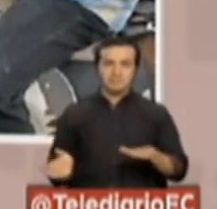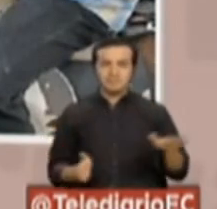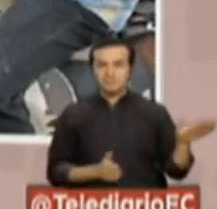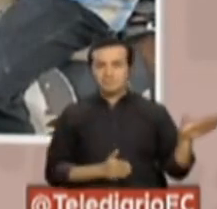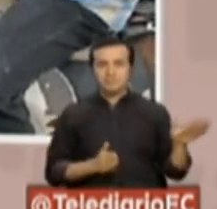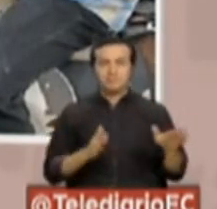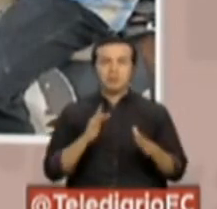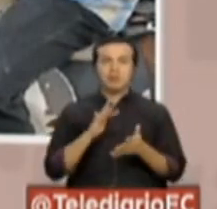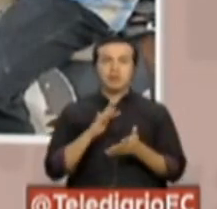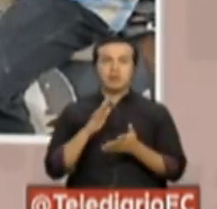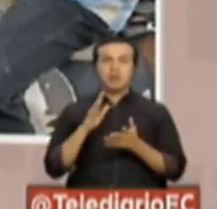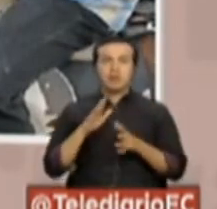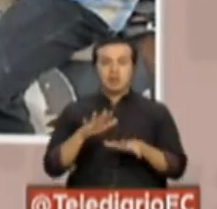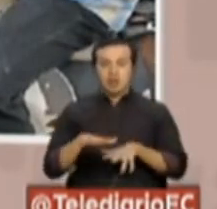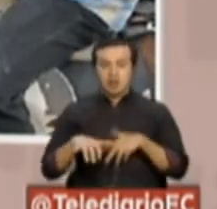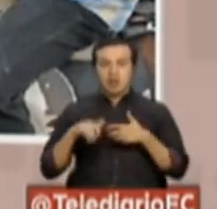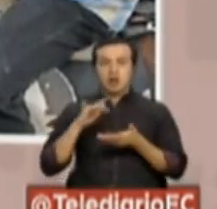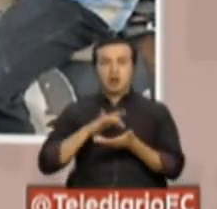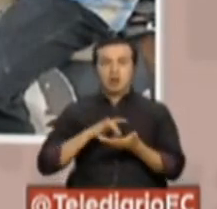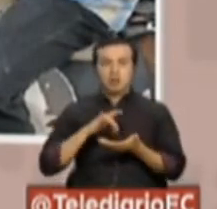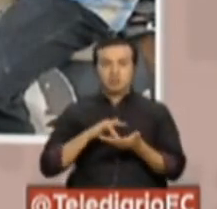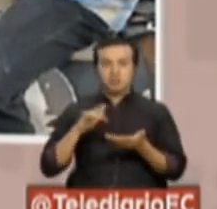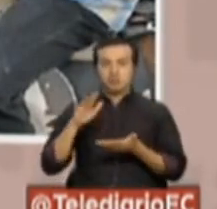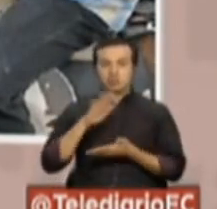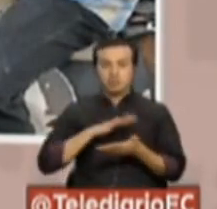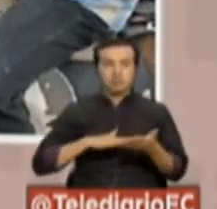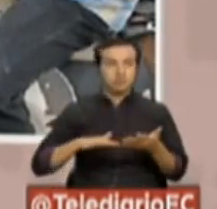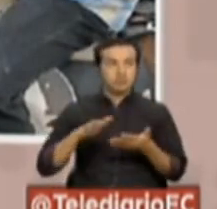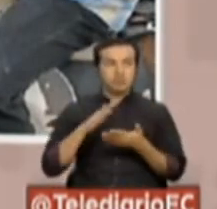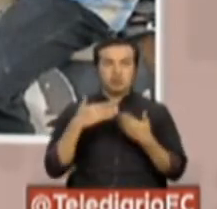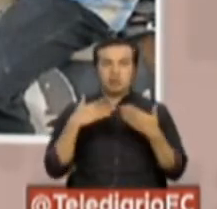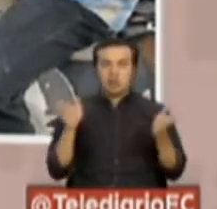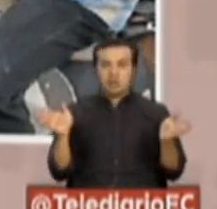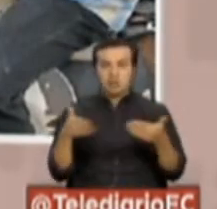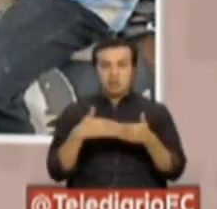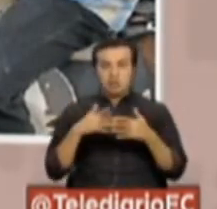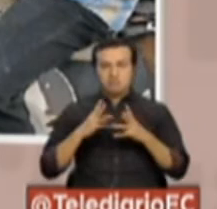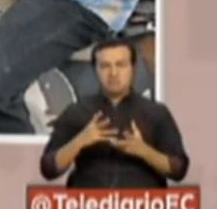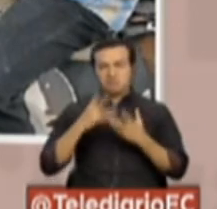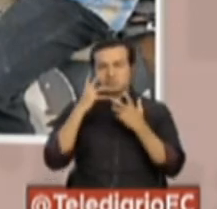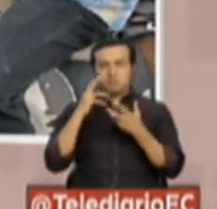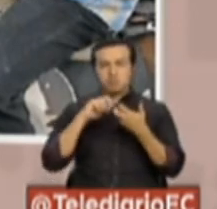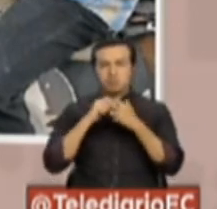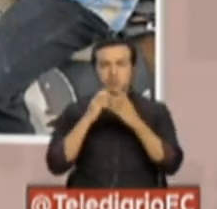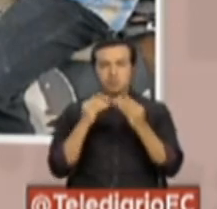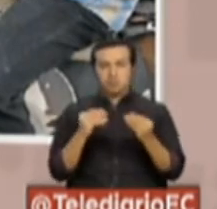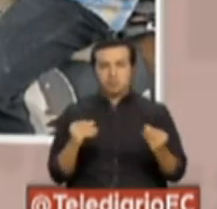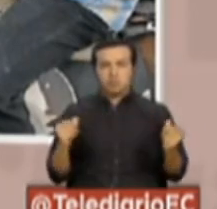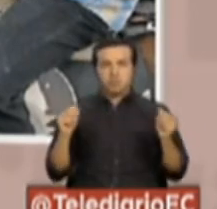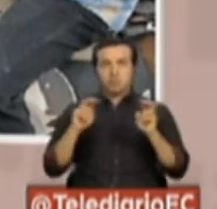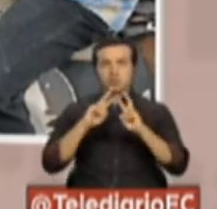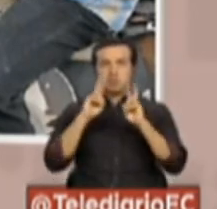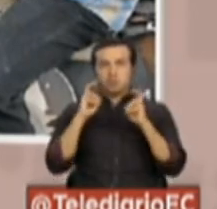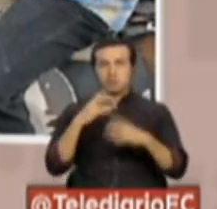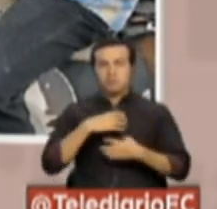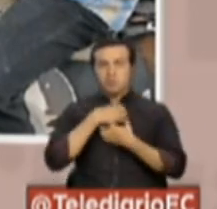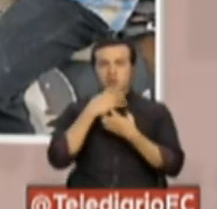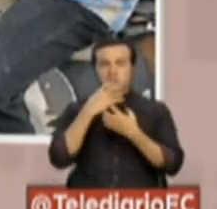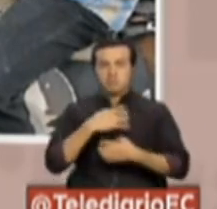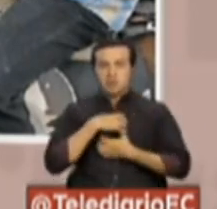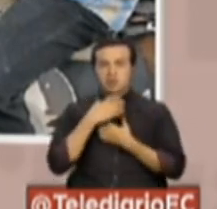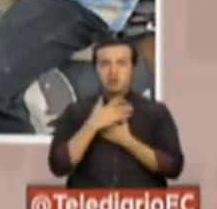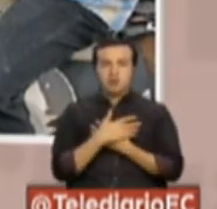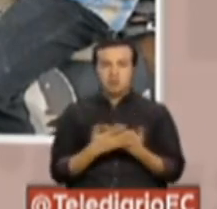los arreceros vuelven a cerrar carreteras. No se resuelve todavía la controversia en torno a los reclamos